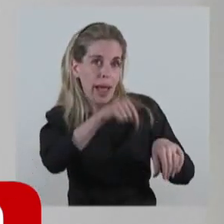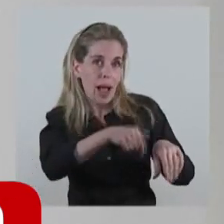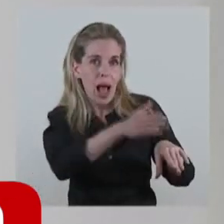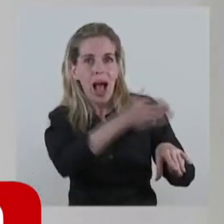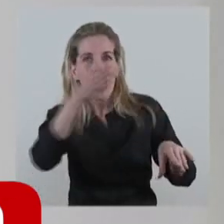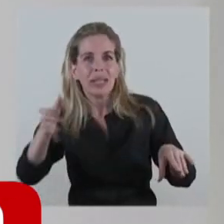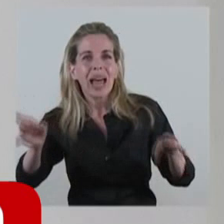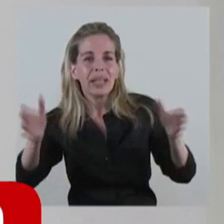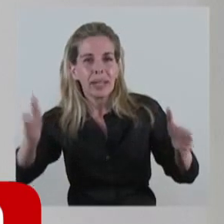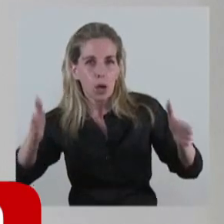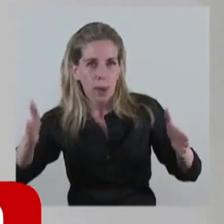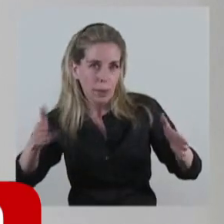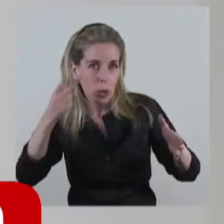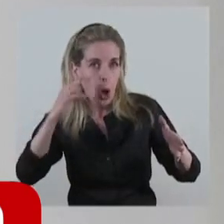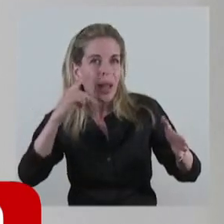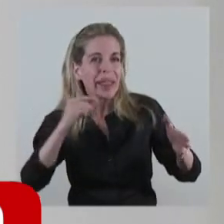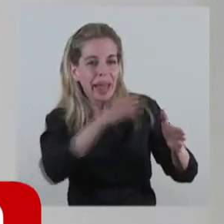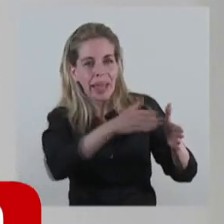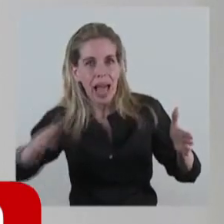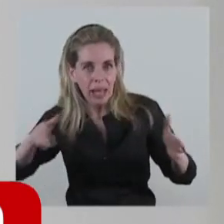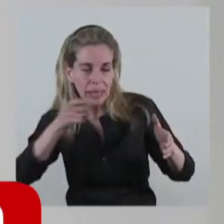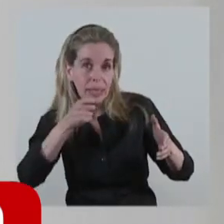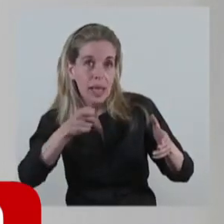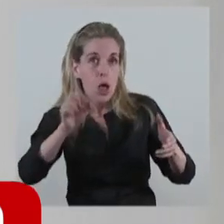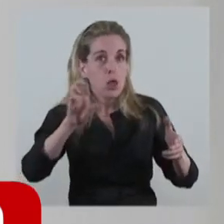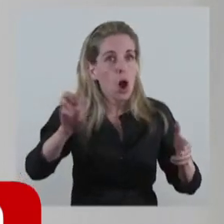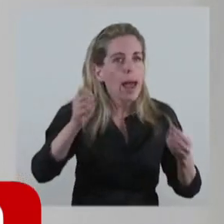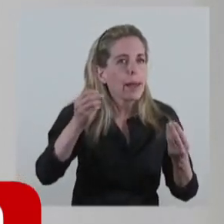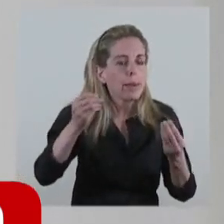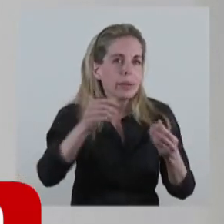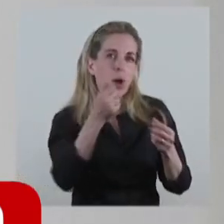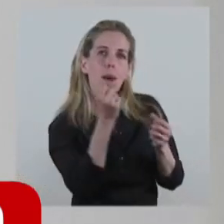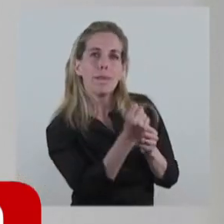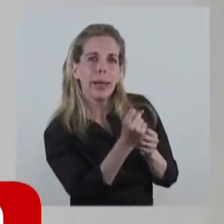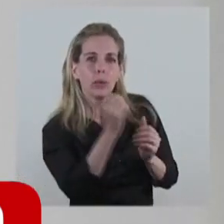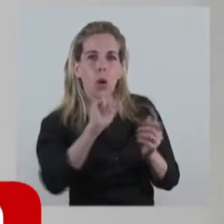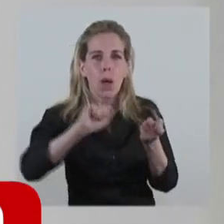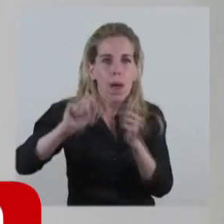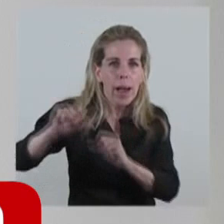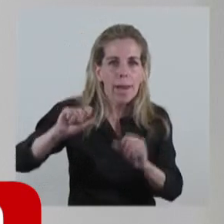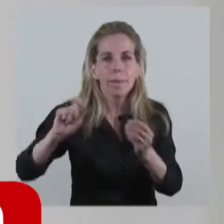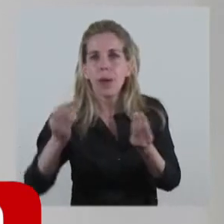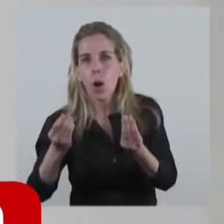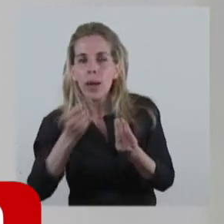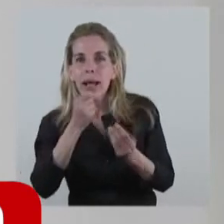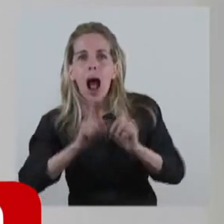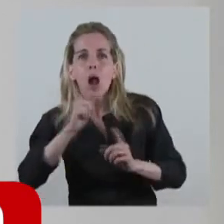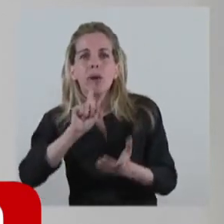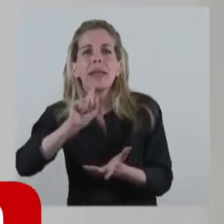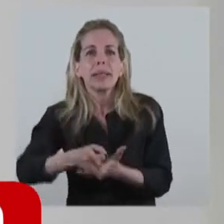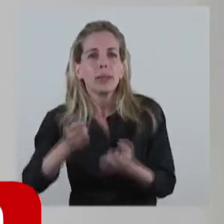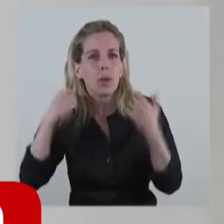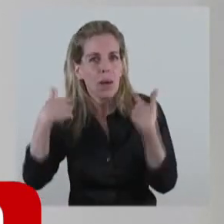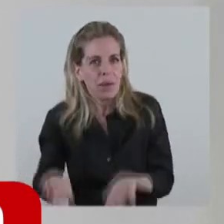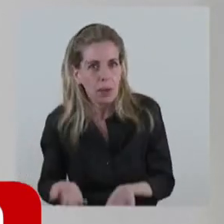año, si no habrá nuevos controles cambiarios ante una situación que quizás en el corto plazo no haya medidas favorables en la